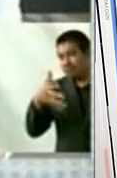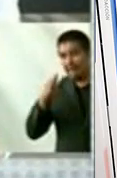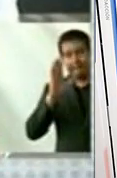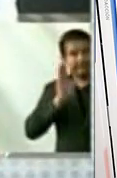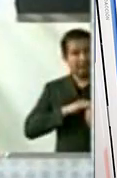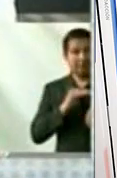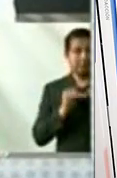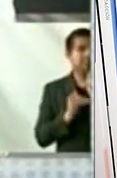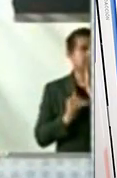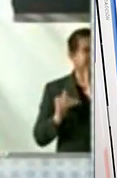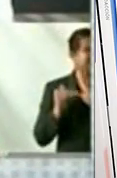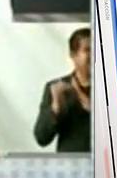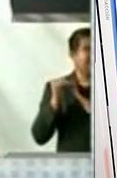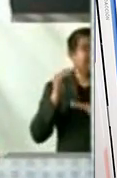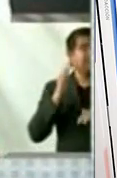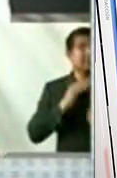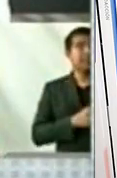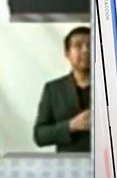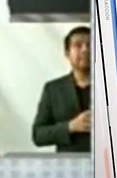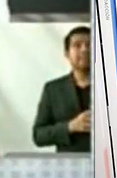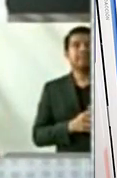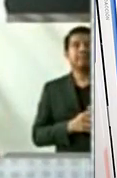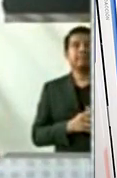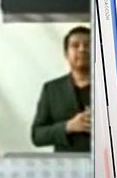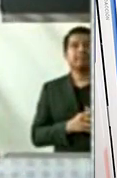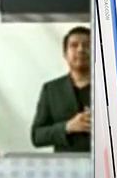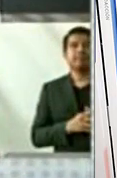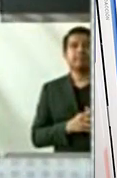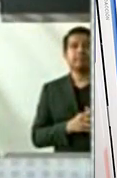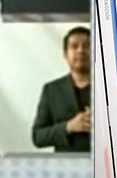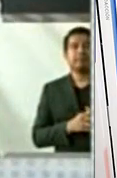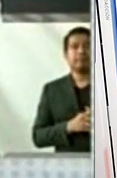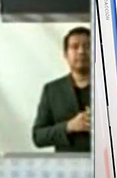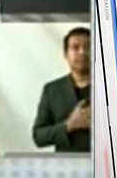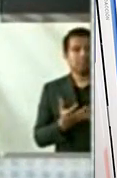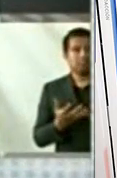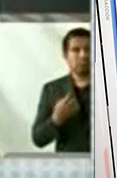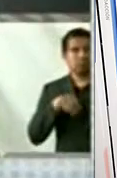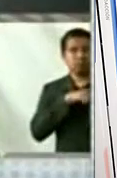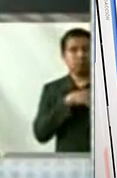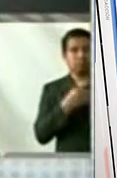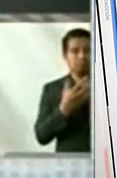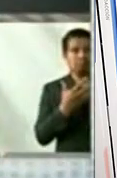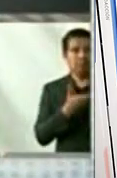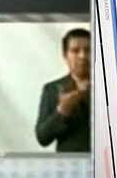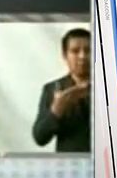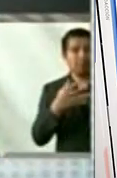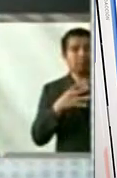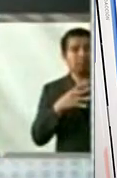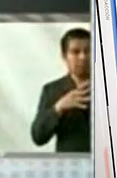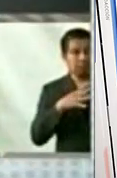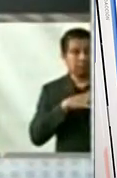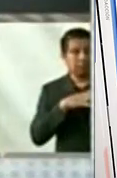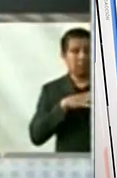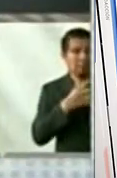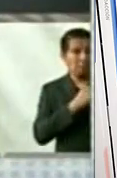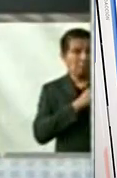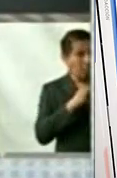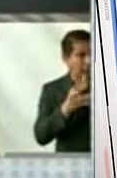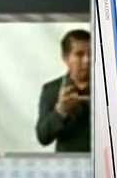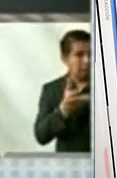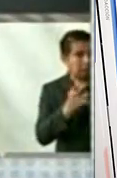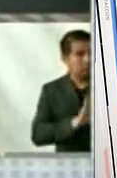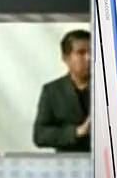entre los programas sociales que propone para el sureste mexicano y para Centroamérica con el combate al